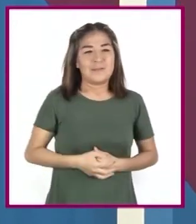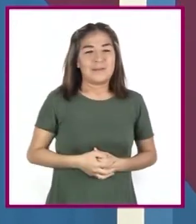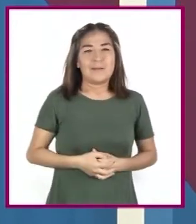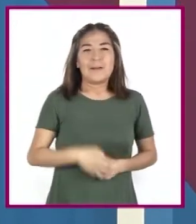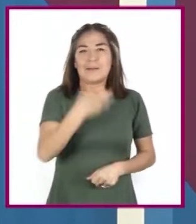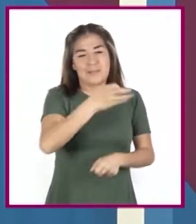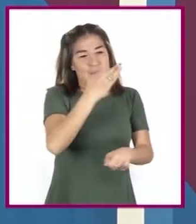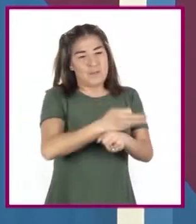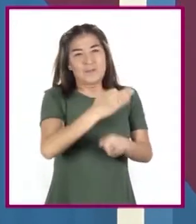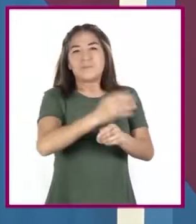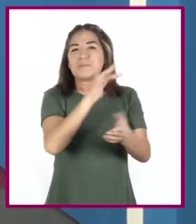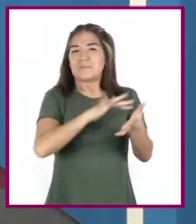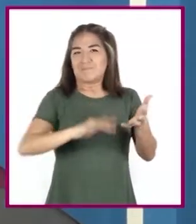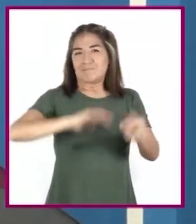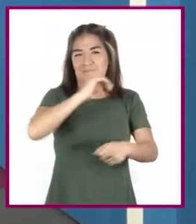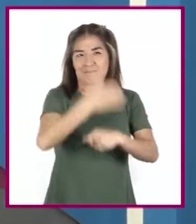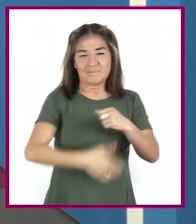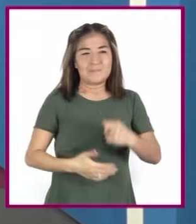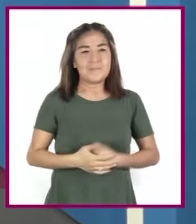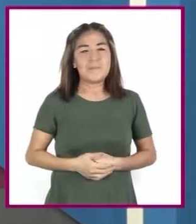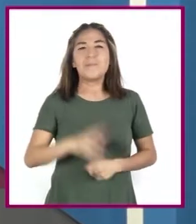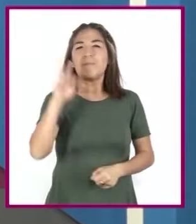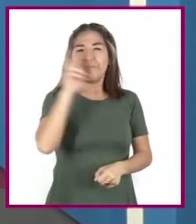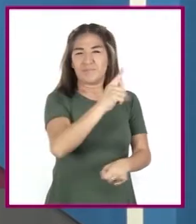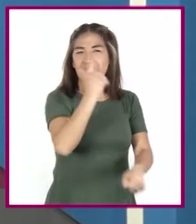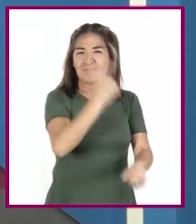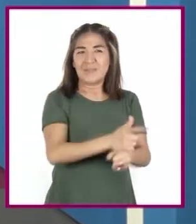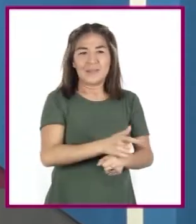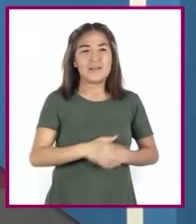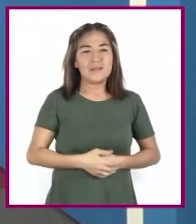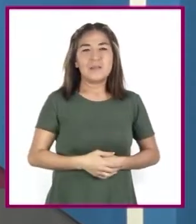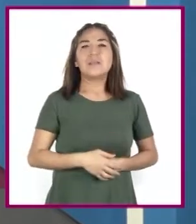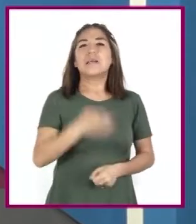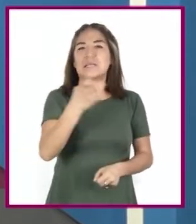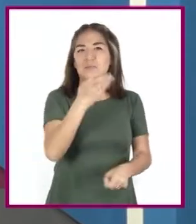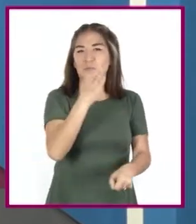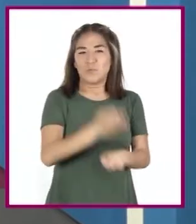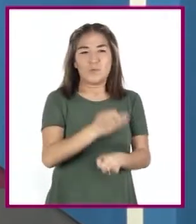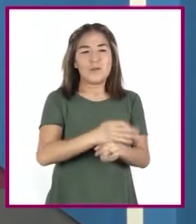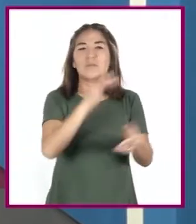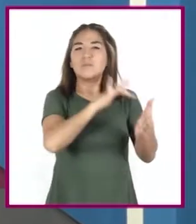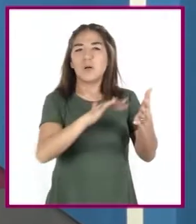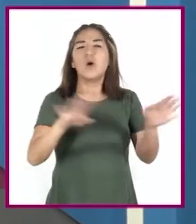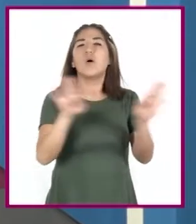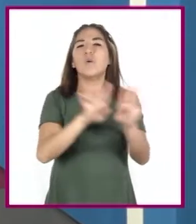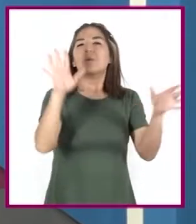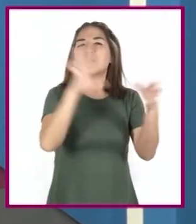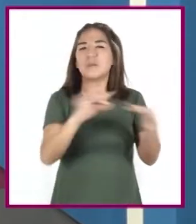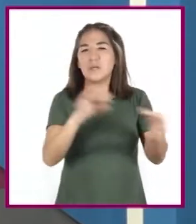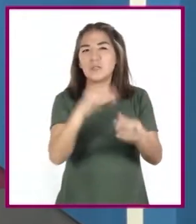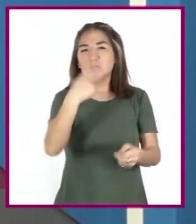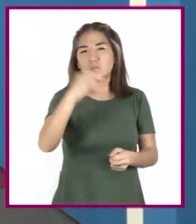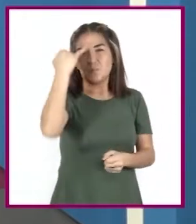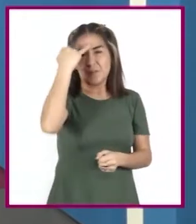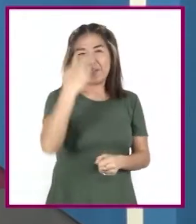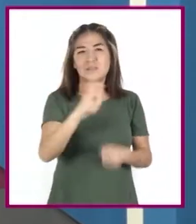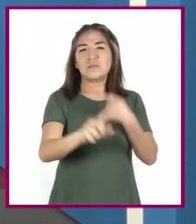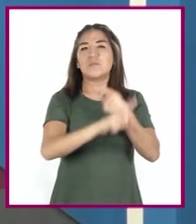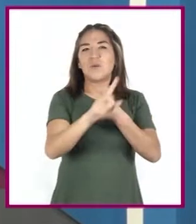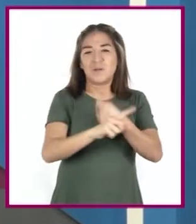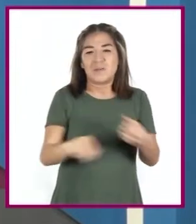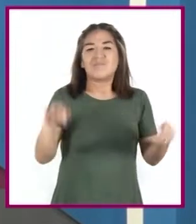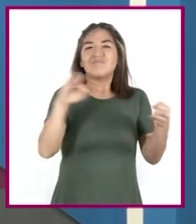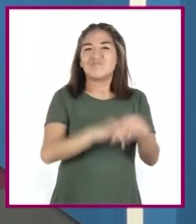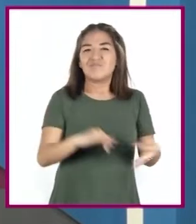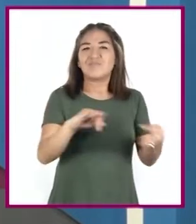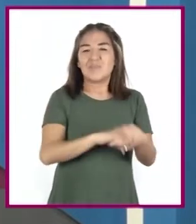Aquí termina la lectura. ¿Se dieron cuenta que, efectivamente, en la lectura se observa la idea del enfrentamiento constante